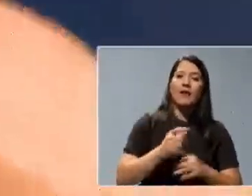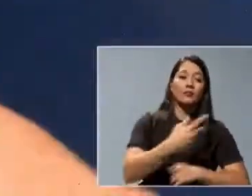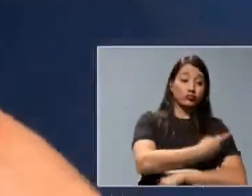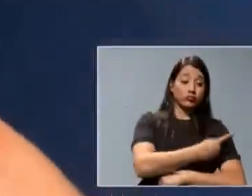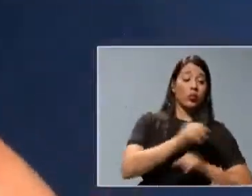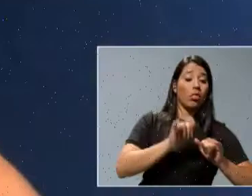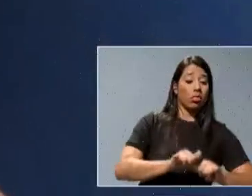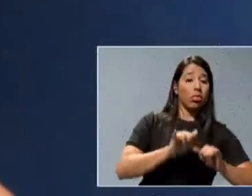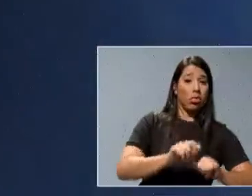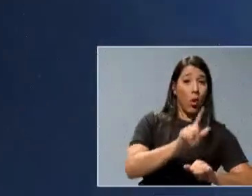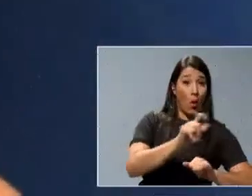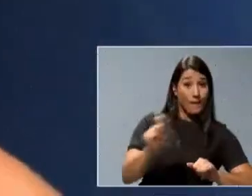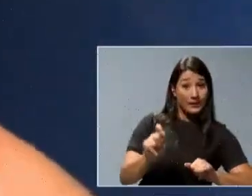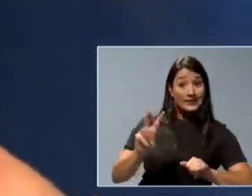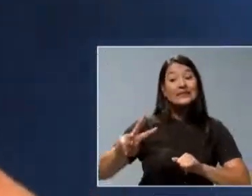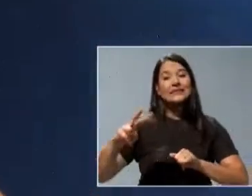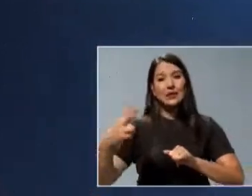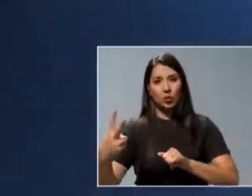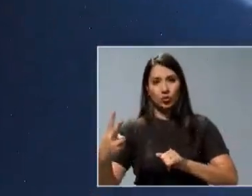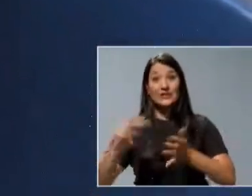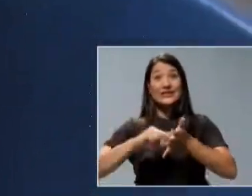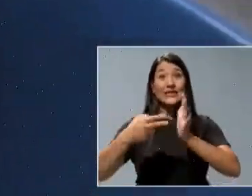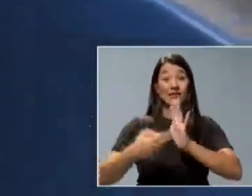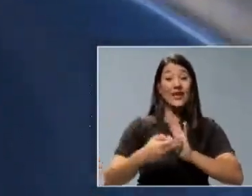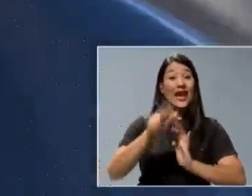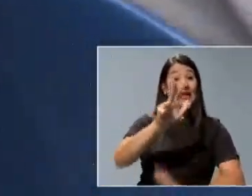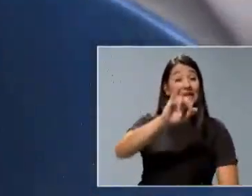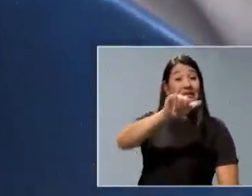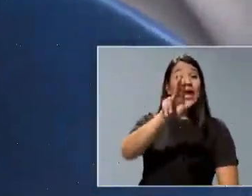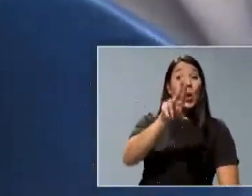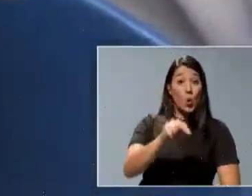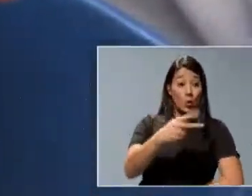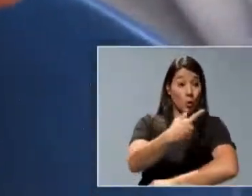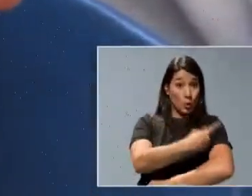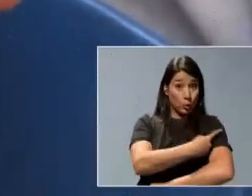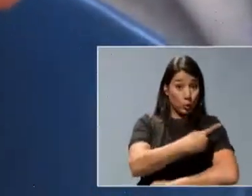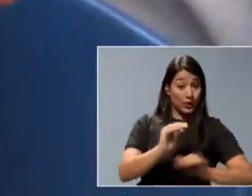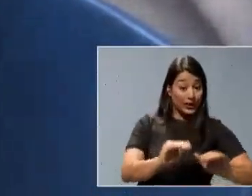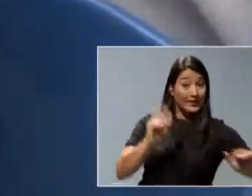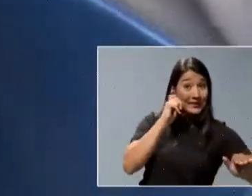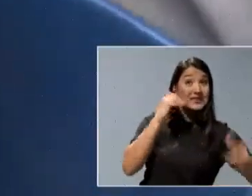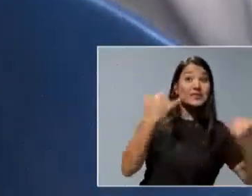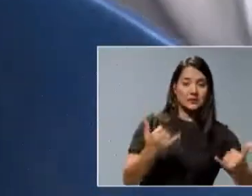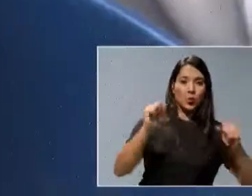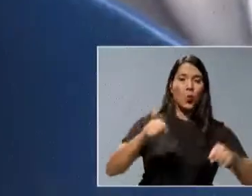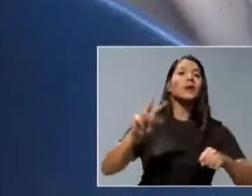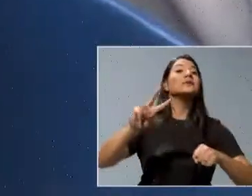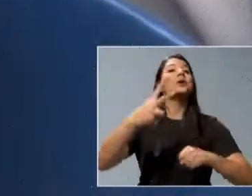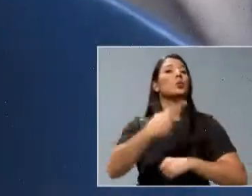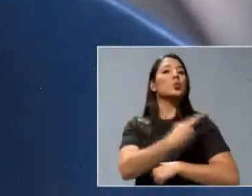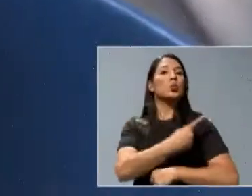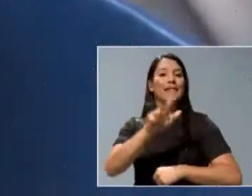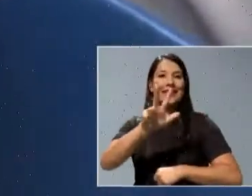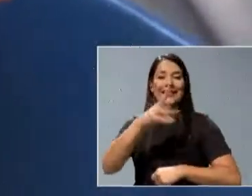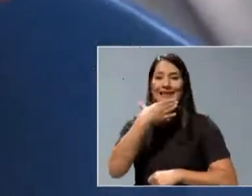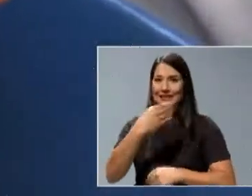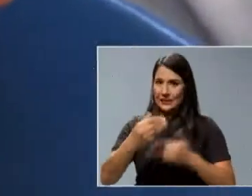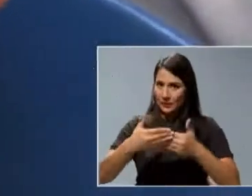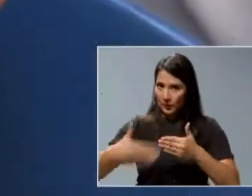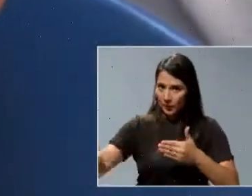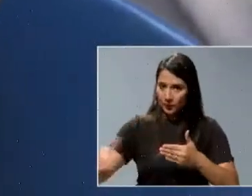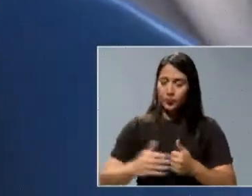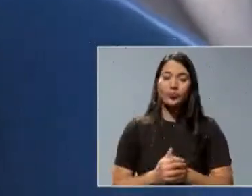decir, las niñas que se vacunaron el 3 de junio pueden recibir la nueva dosis a partir del 3 de diciembre y así sucesivamente. Con